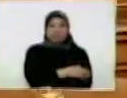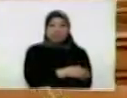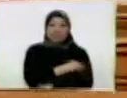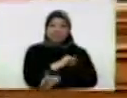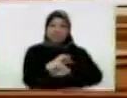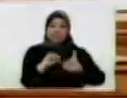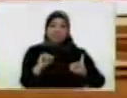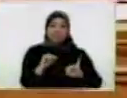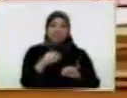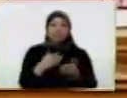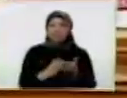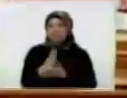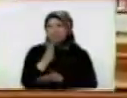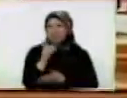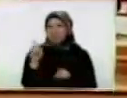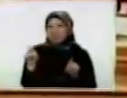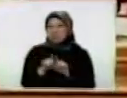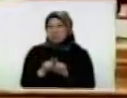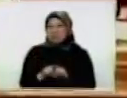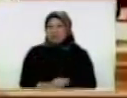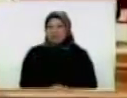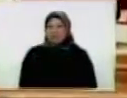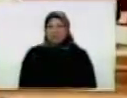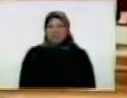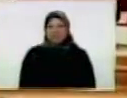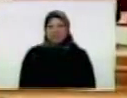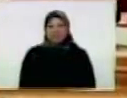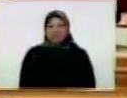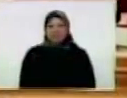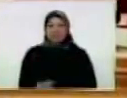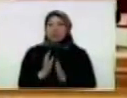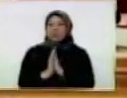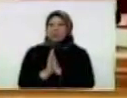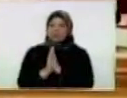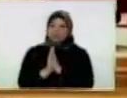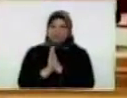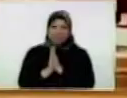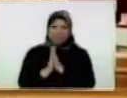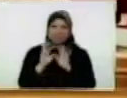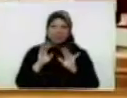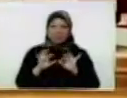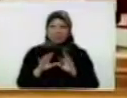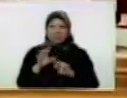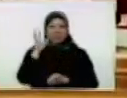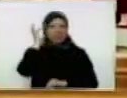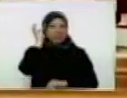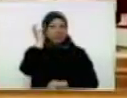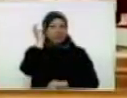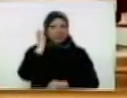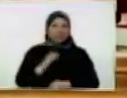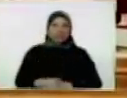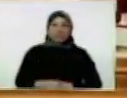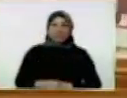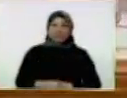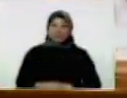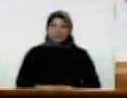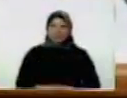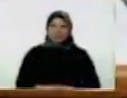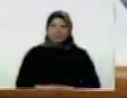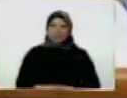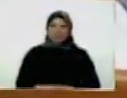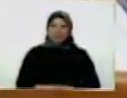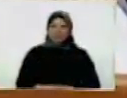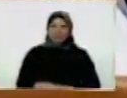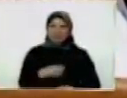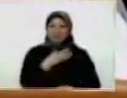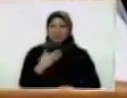Terminaron ellos como siempre. Ciudadano secretario, por favor, si está amable, verifique el quórum. Sí, hay quórum,